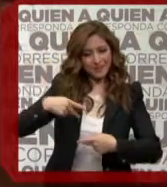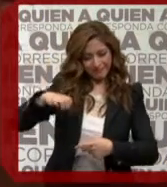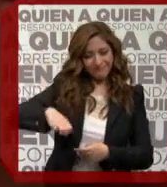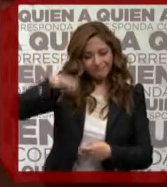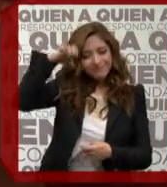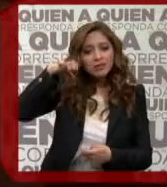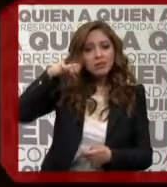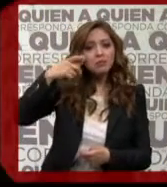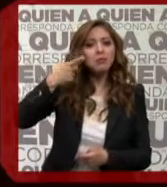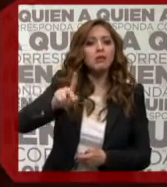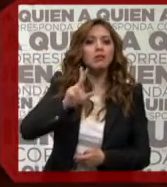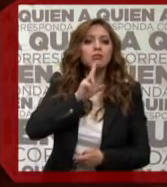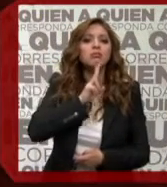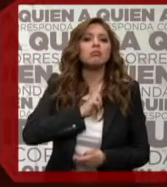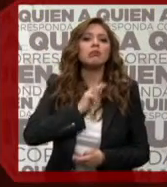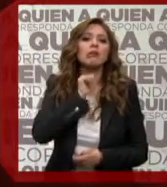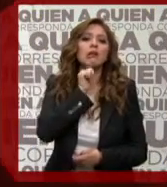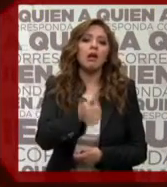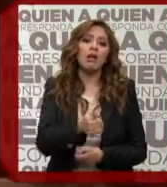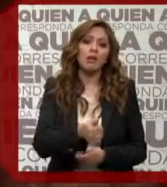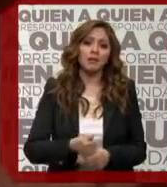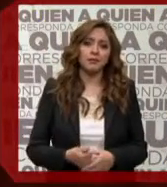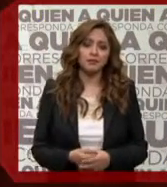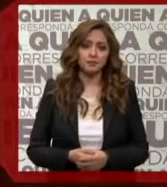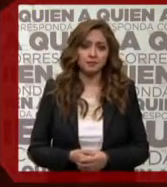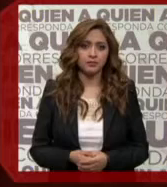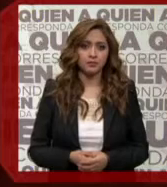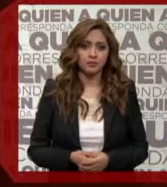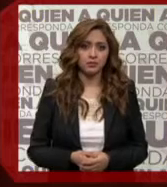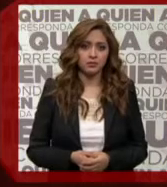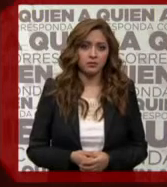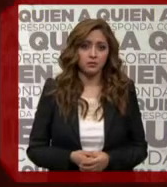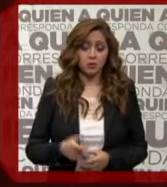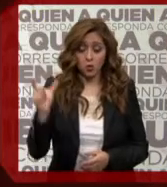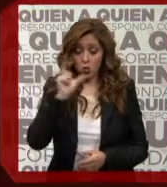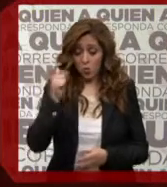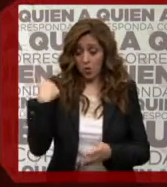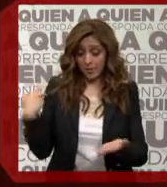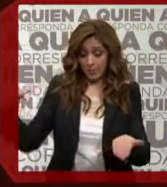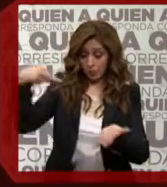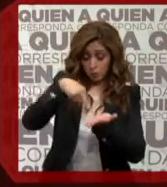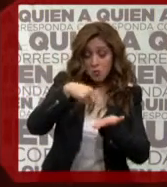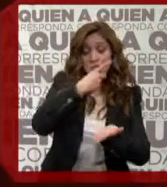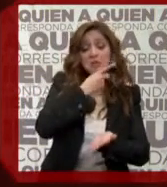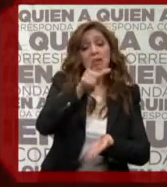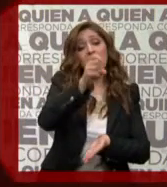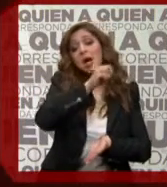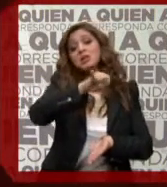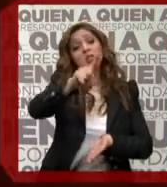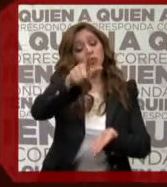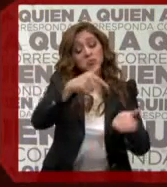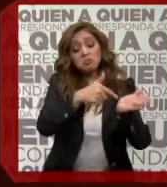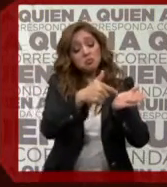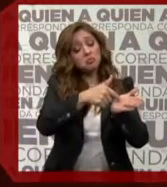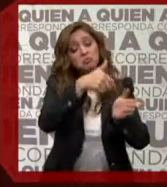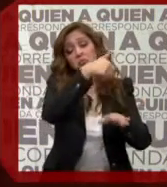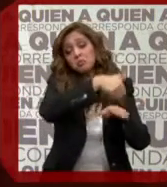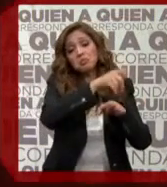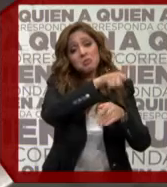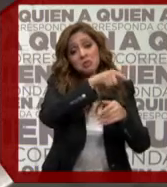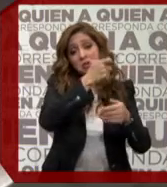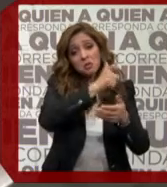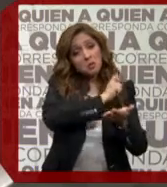hubo una respuesta me dijeron que que sigera pagando los recibos Así que lo que marcaba el el